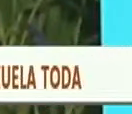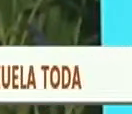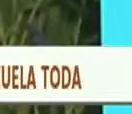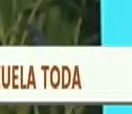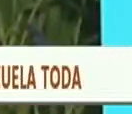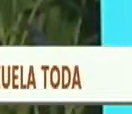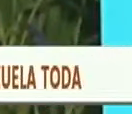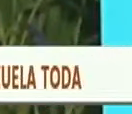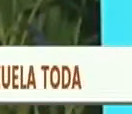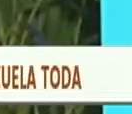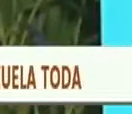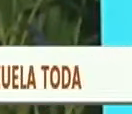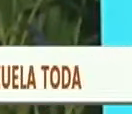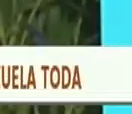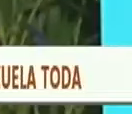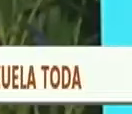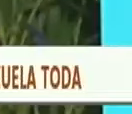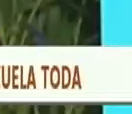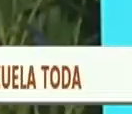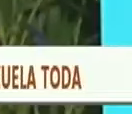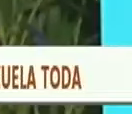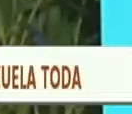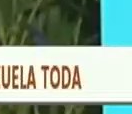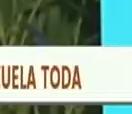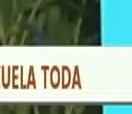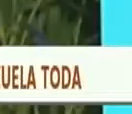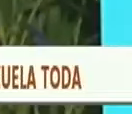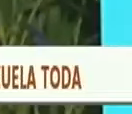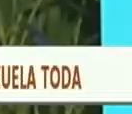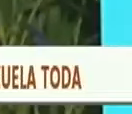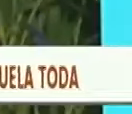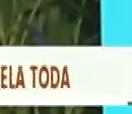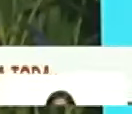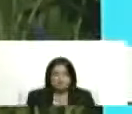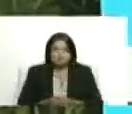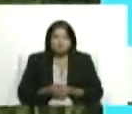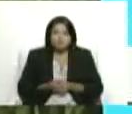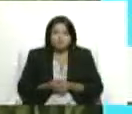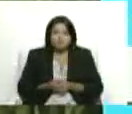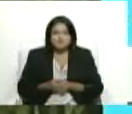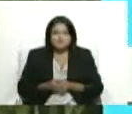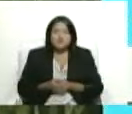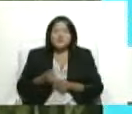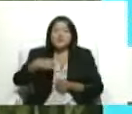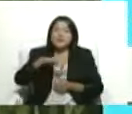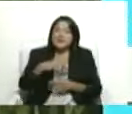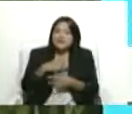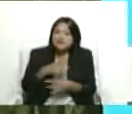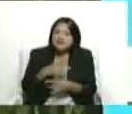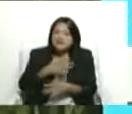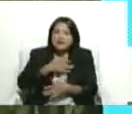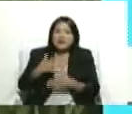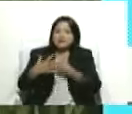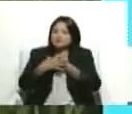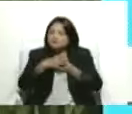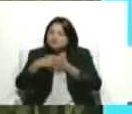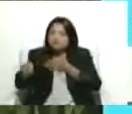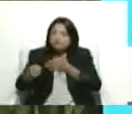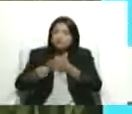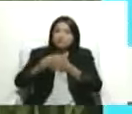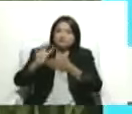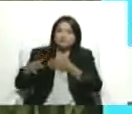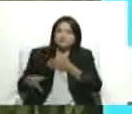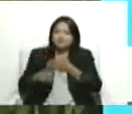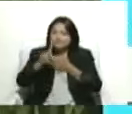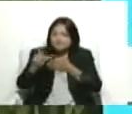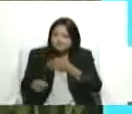racismo y xenofobia por parte de quienes todavía tienen intereses colonialistas de despojo en la tierra